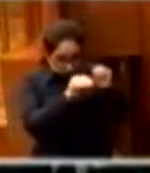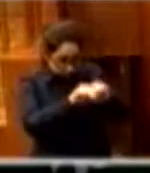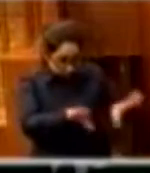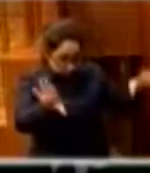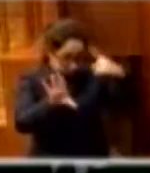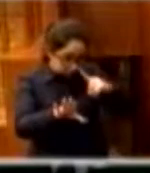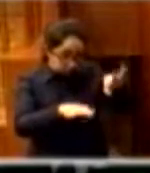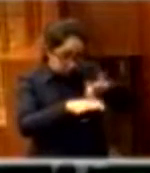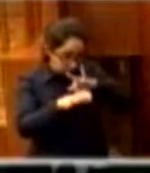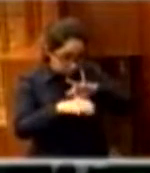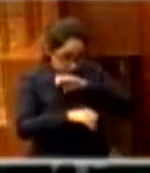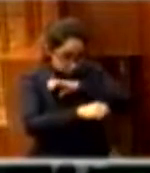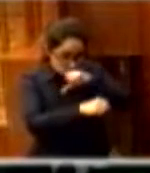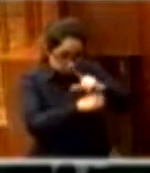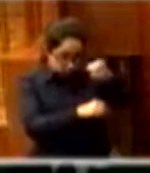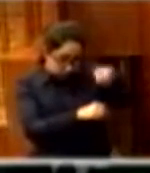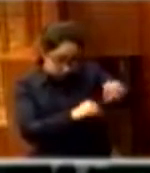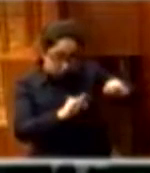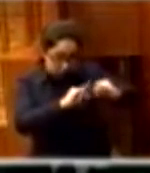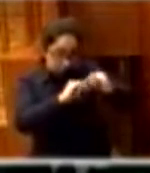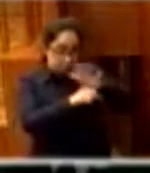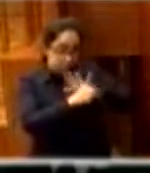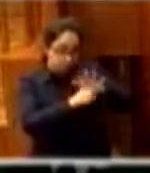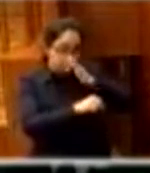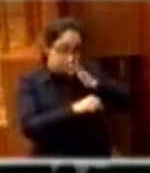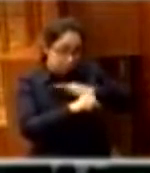elección extraordinaria, el Instituto Local deberá